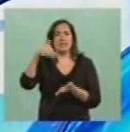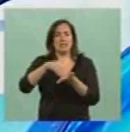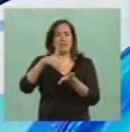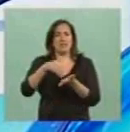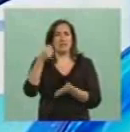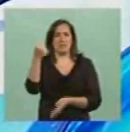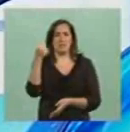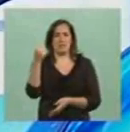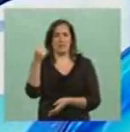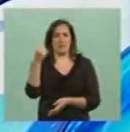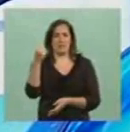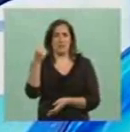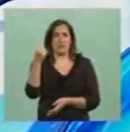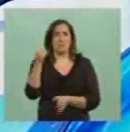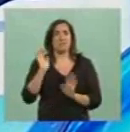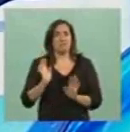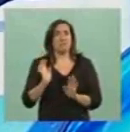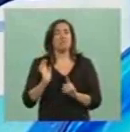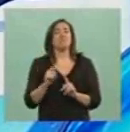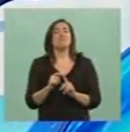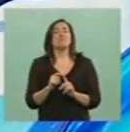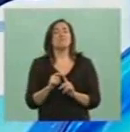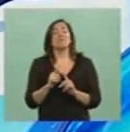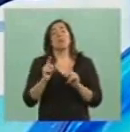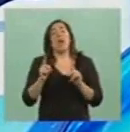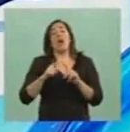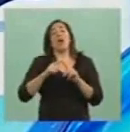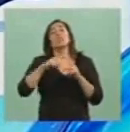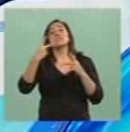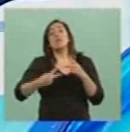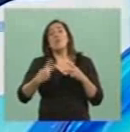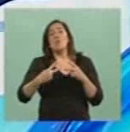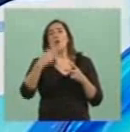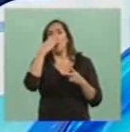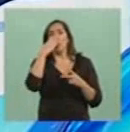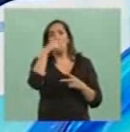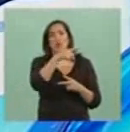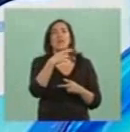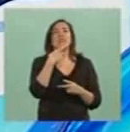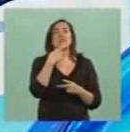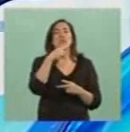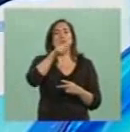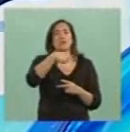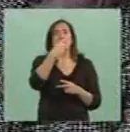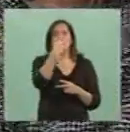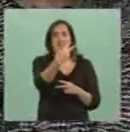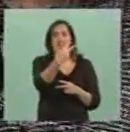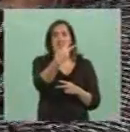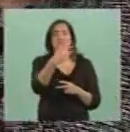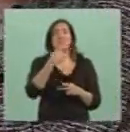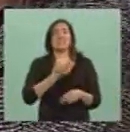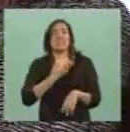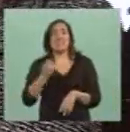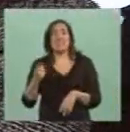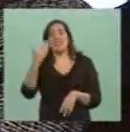millones de pesos. Muy lejos le sigue la provincia de Córdoba con 19,3, Santa Fe